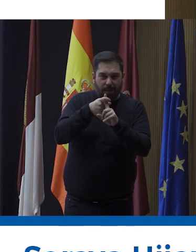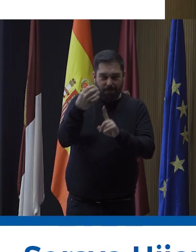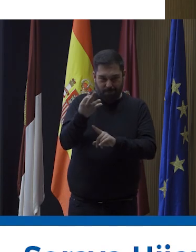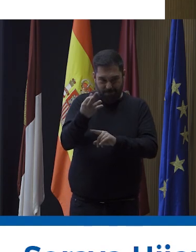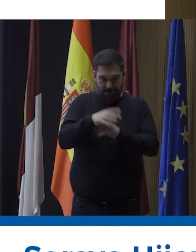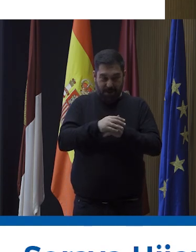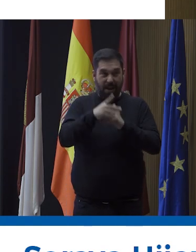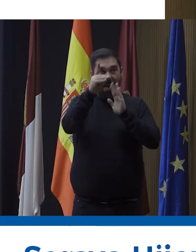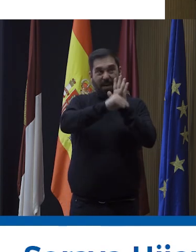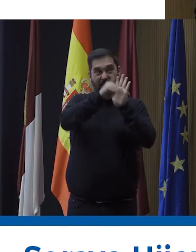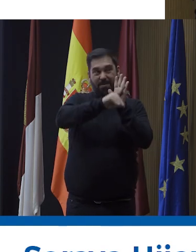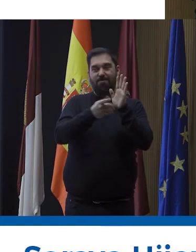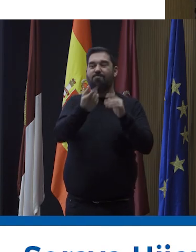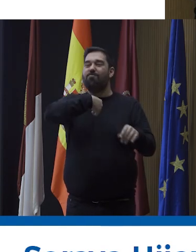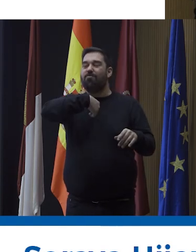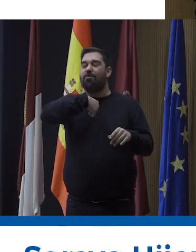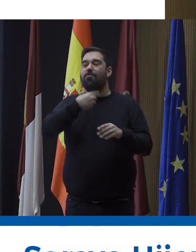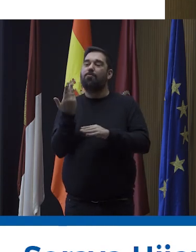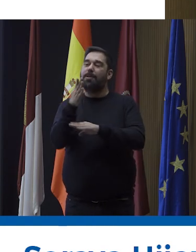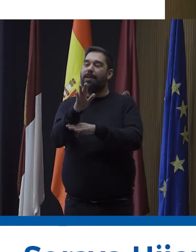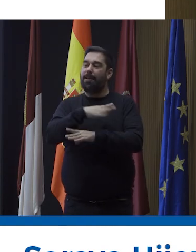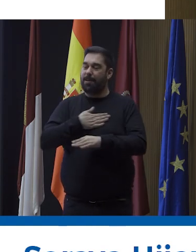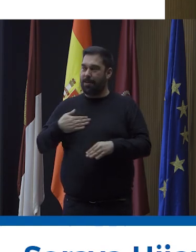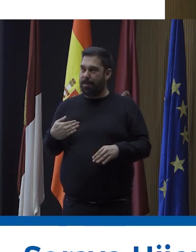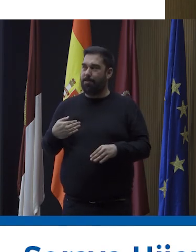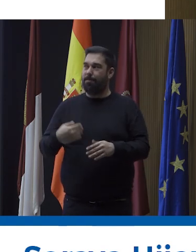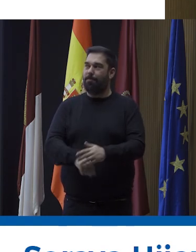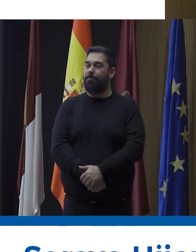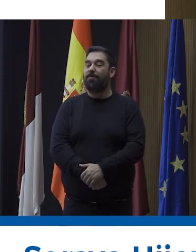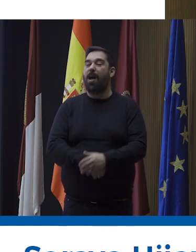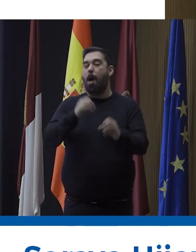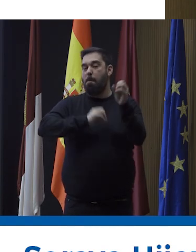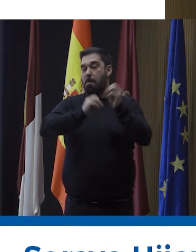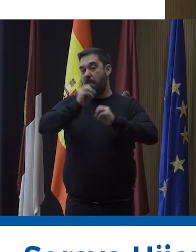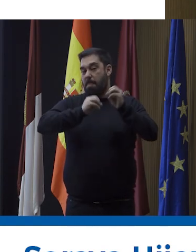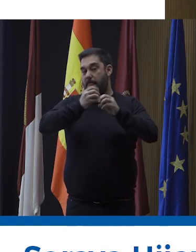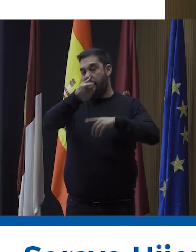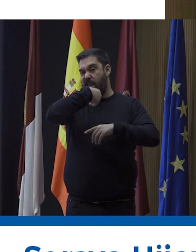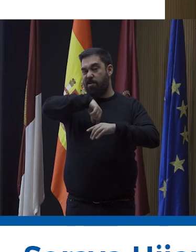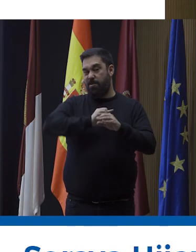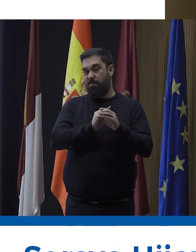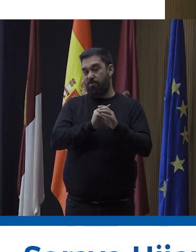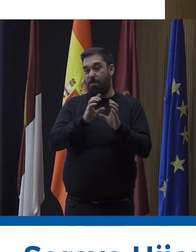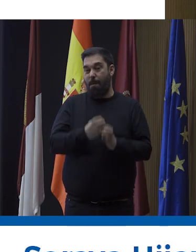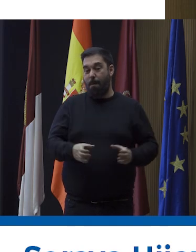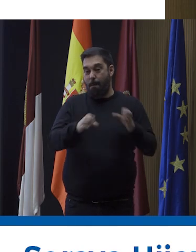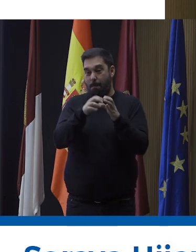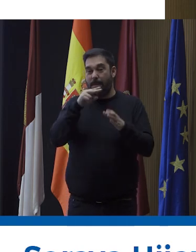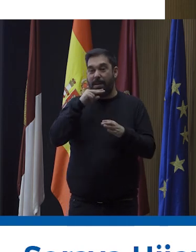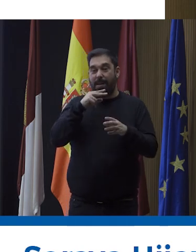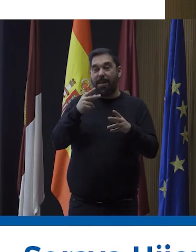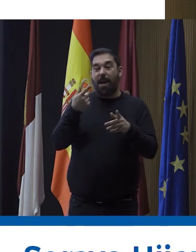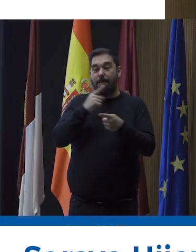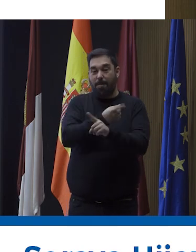Datos que les quiero mostrar, ¿vale? Para que vean qué cifras hablamos de vejiga hiperactiva. En la